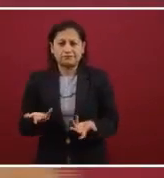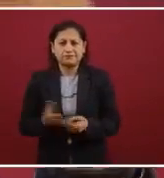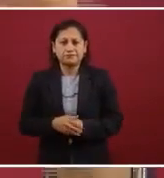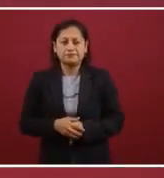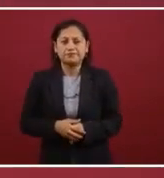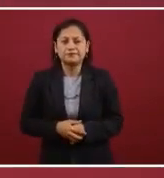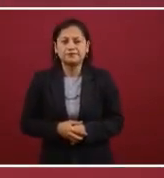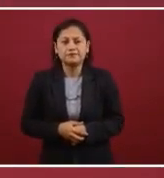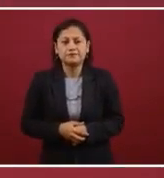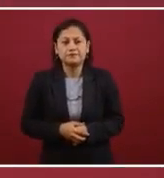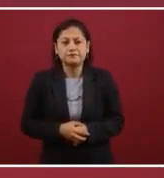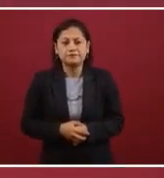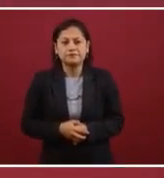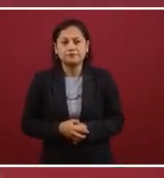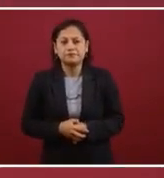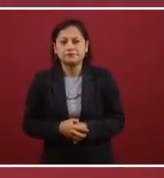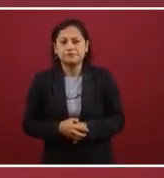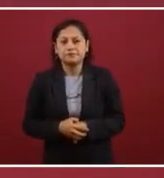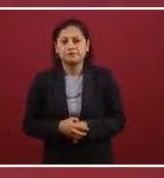Y antes